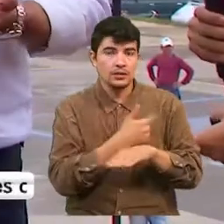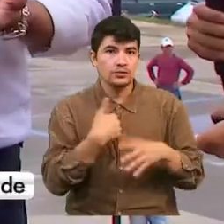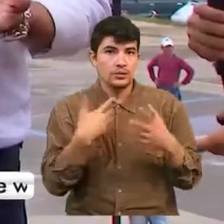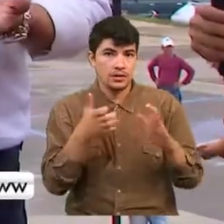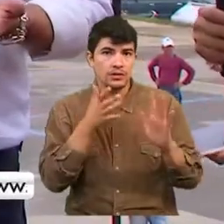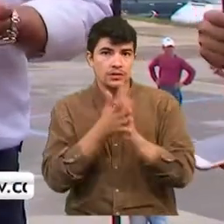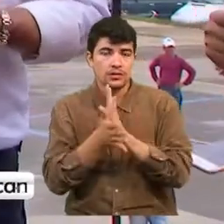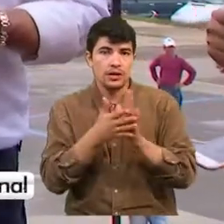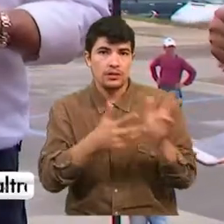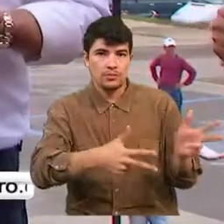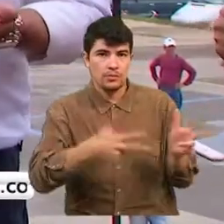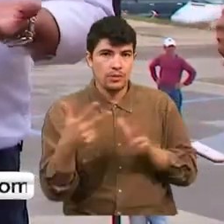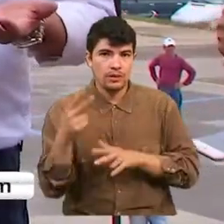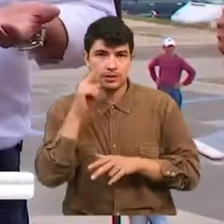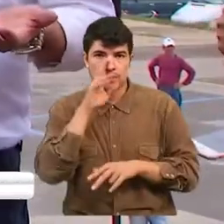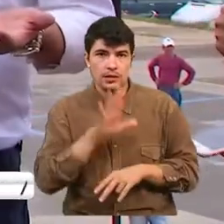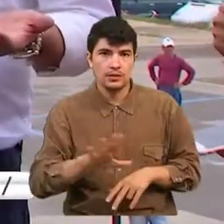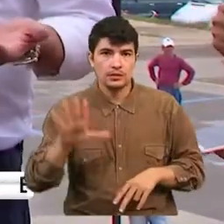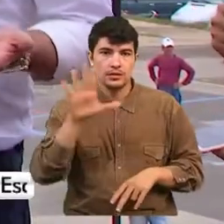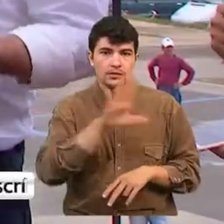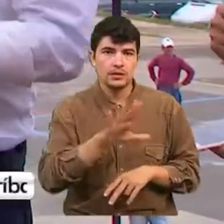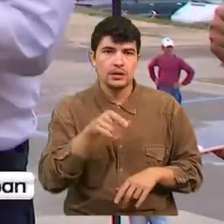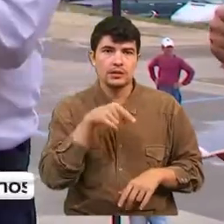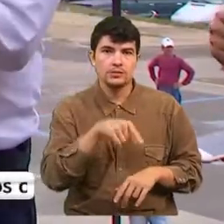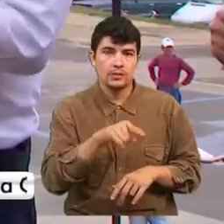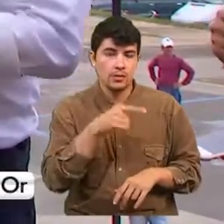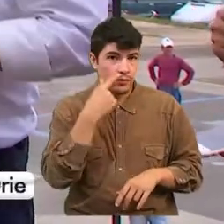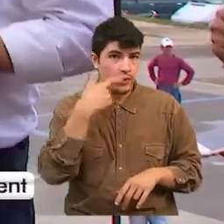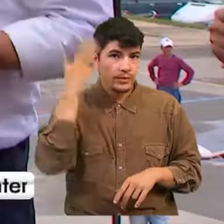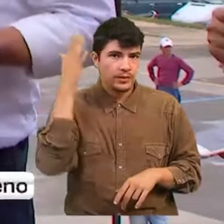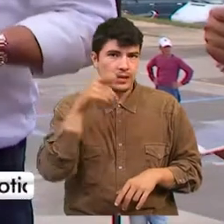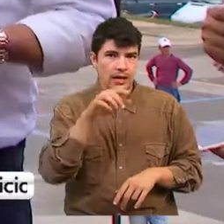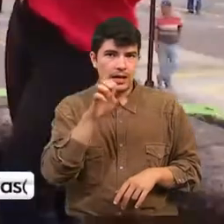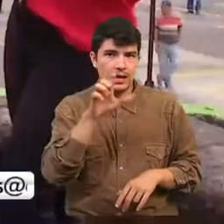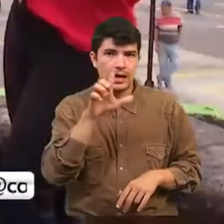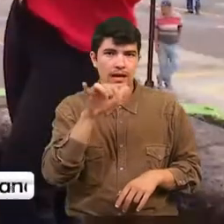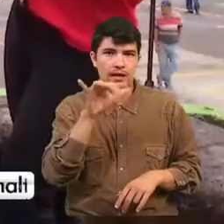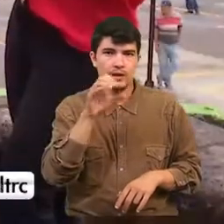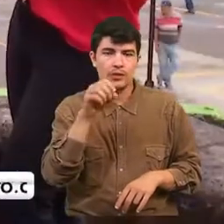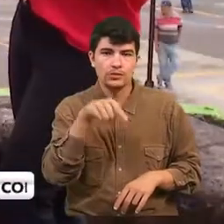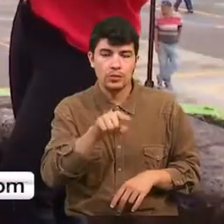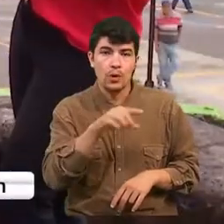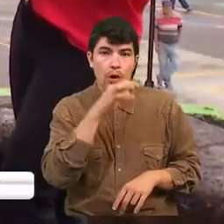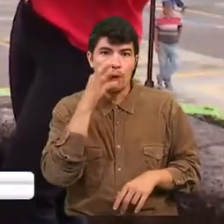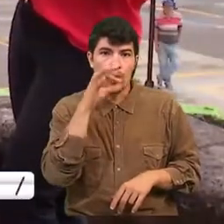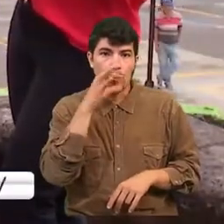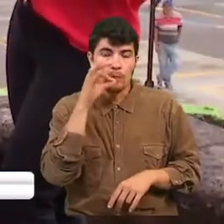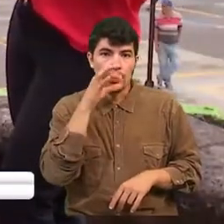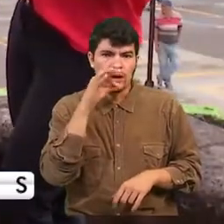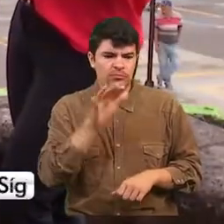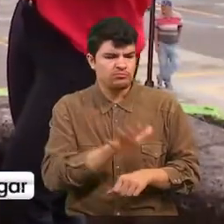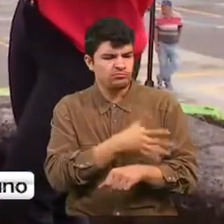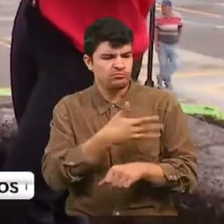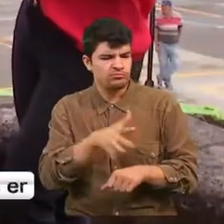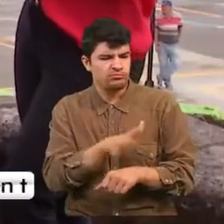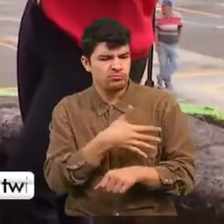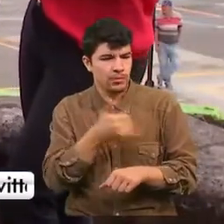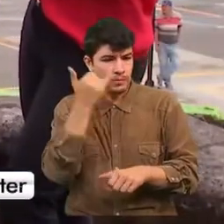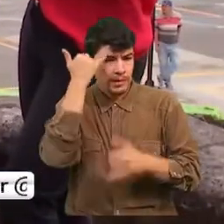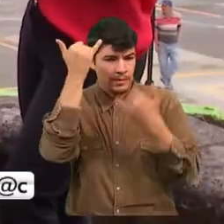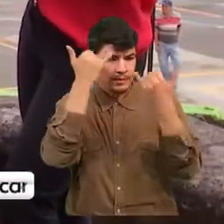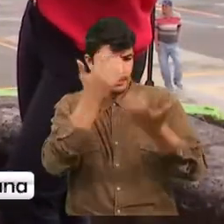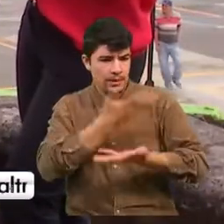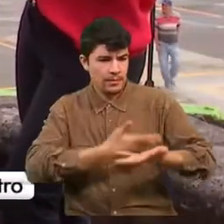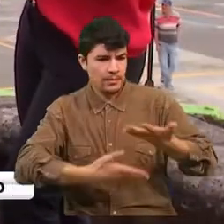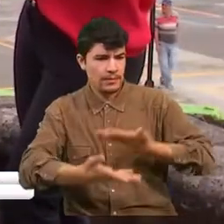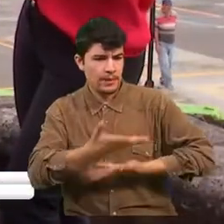contarle, Puente Nacional, cuna de grandes hombres, le hablaba de Lelio Larte, precisamente fue este maestro, compositor, empezó a interactuar y